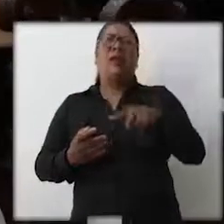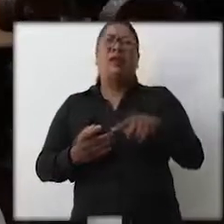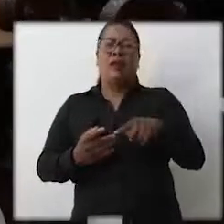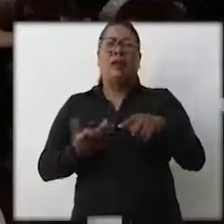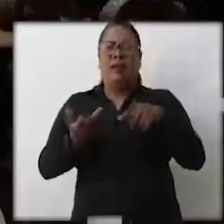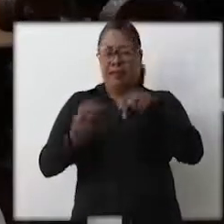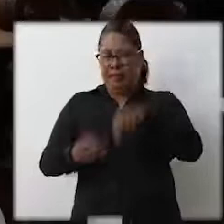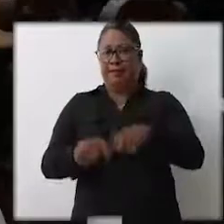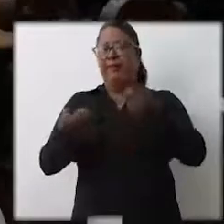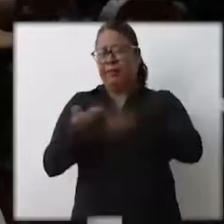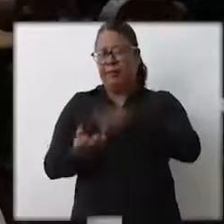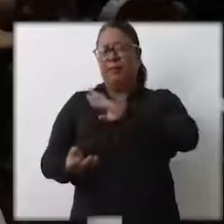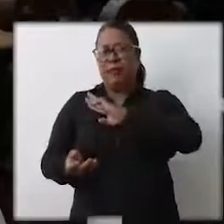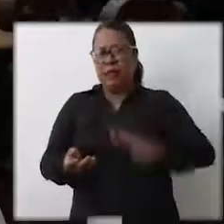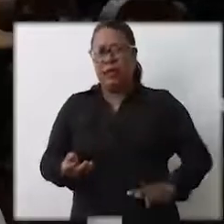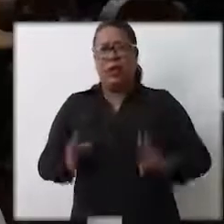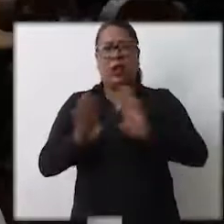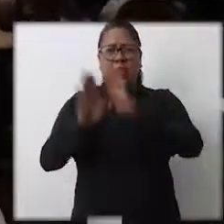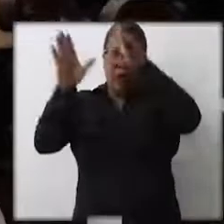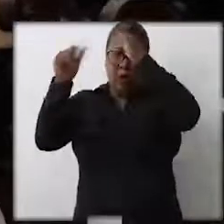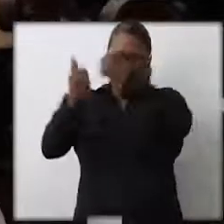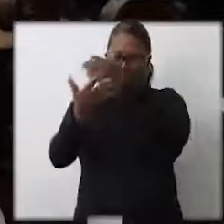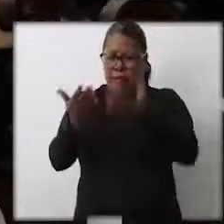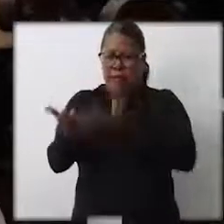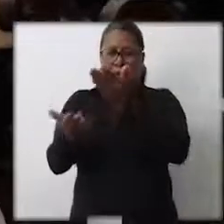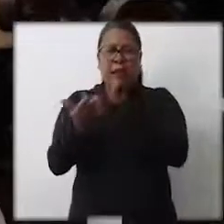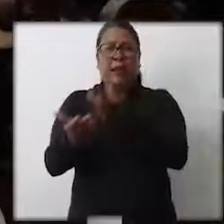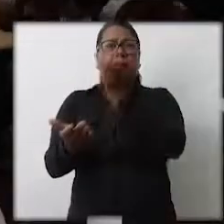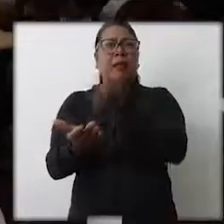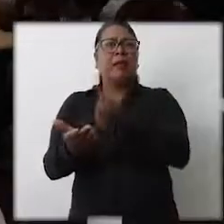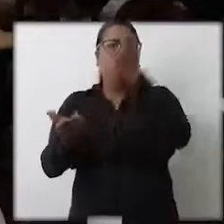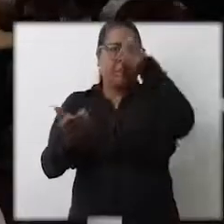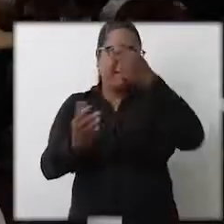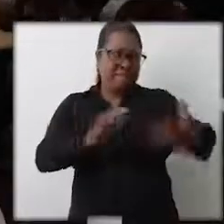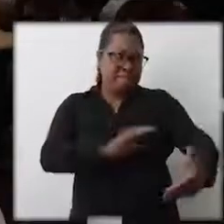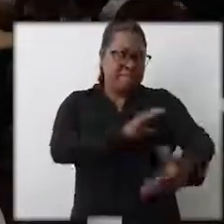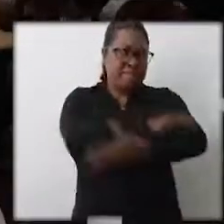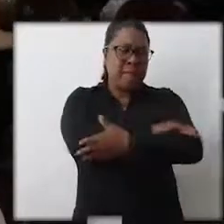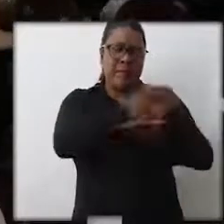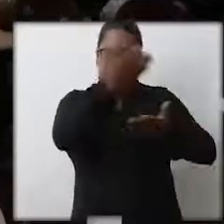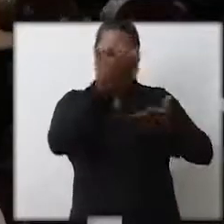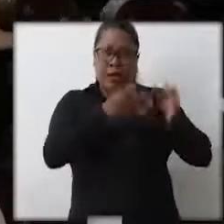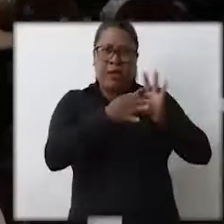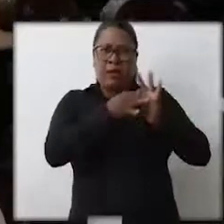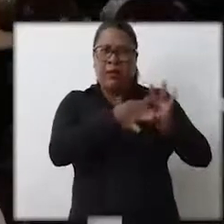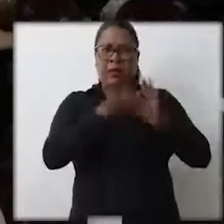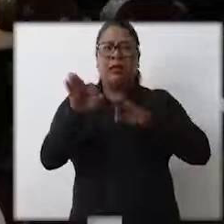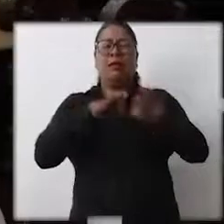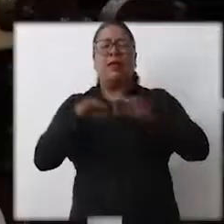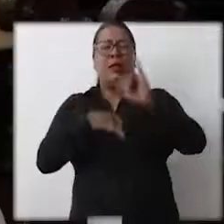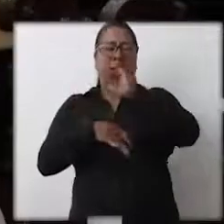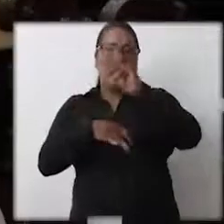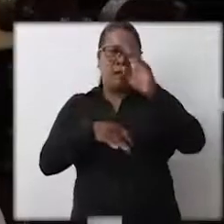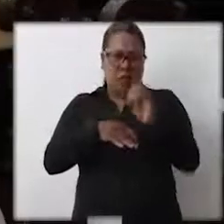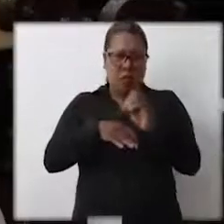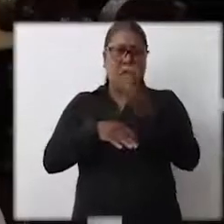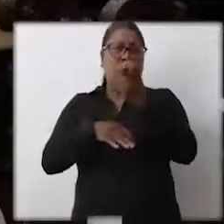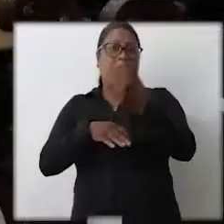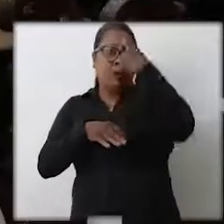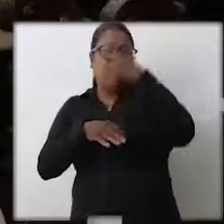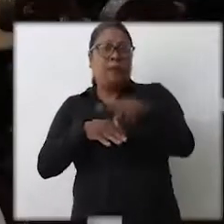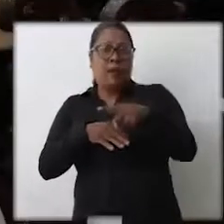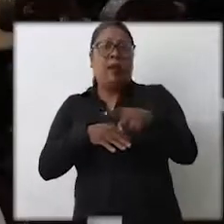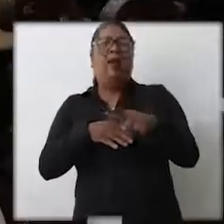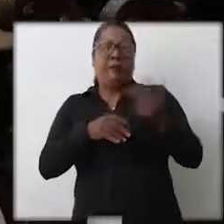en este momento se encuentra en un estado muy precario, el derecho al acceso a la educación por nuestras niñas